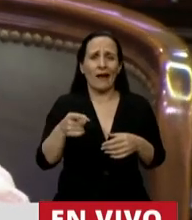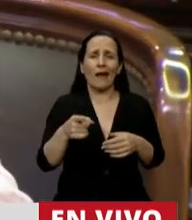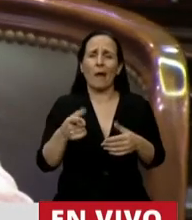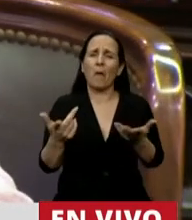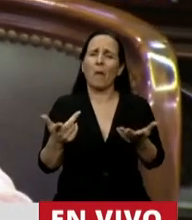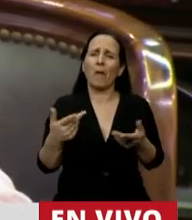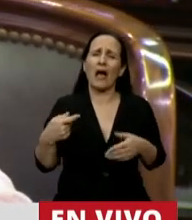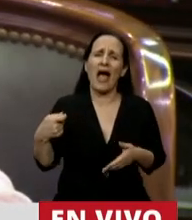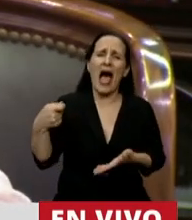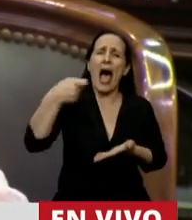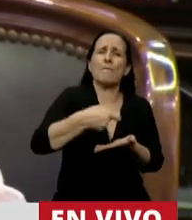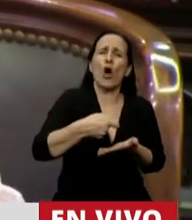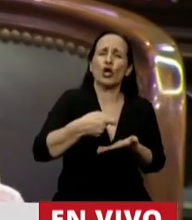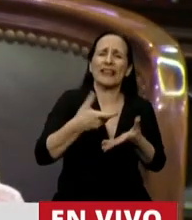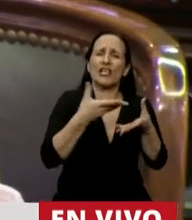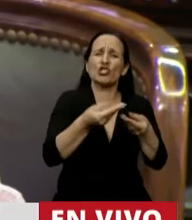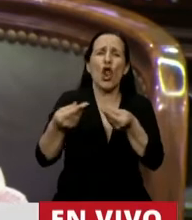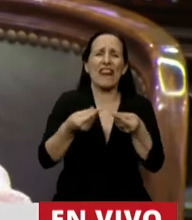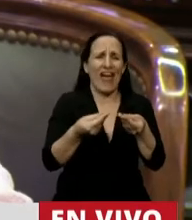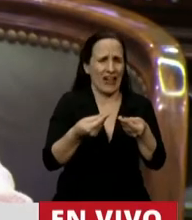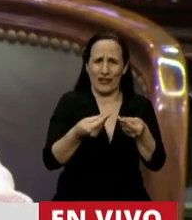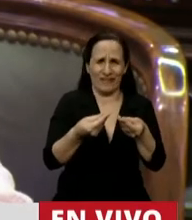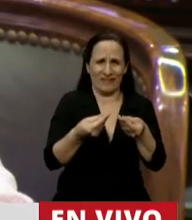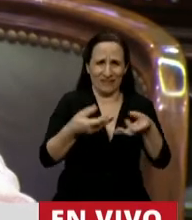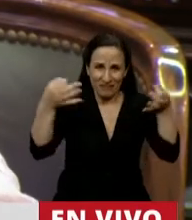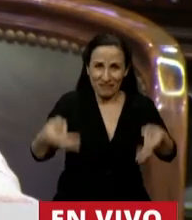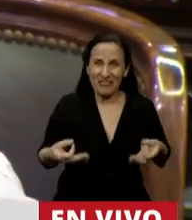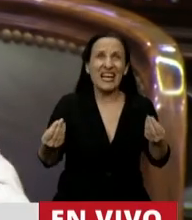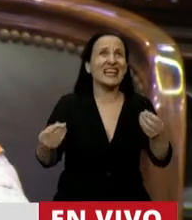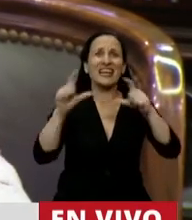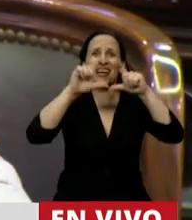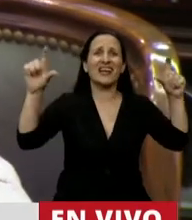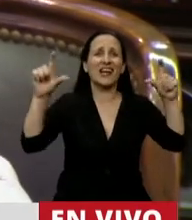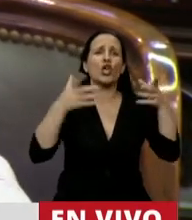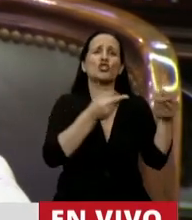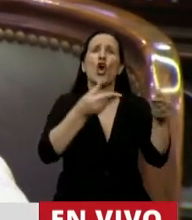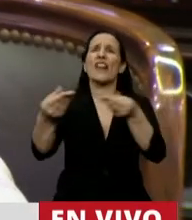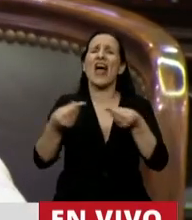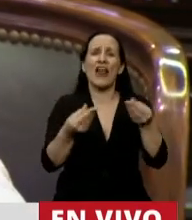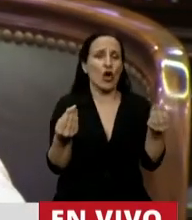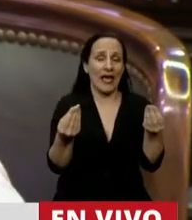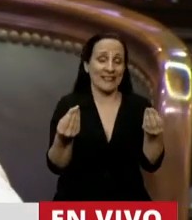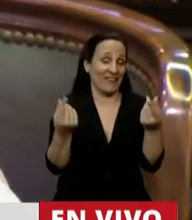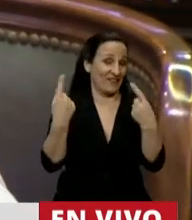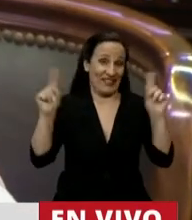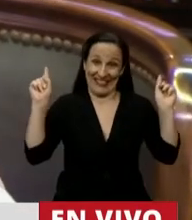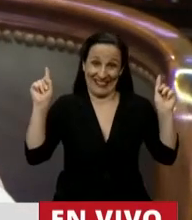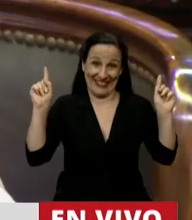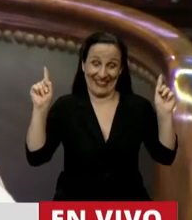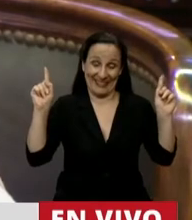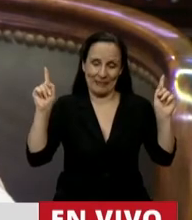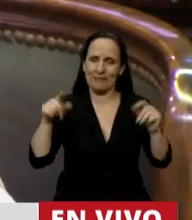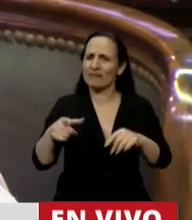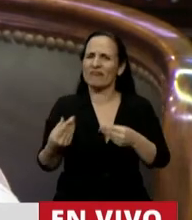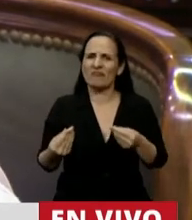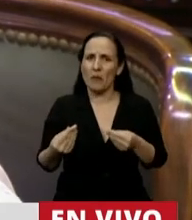de un aporte solidario. La solidaridad es algo muy diferente. Y parecen desconocer quienes impulsan este proyecto porque, para empezar,